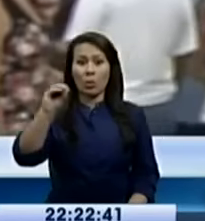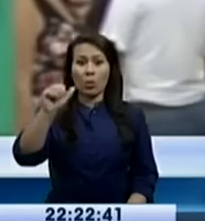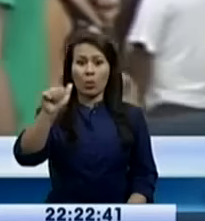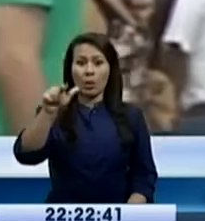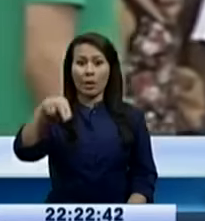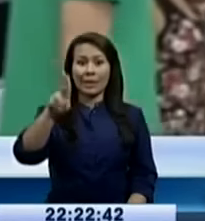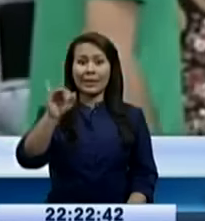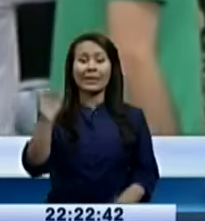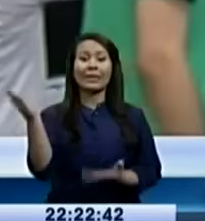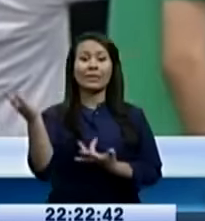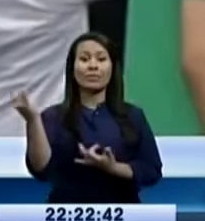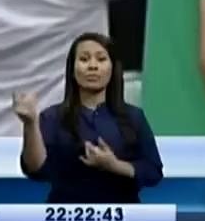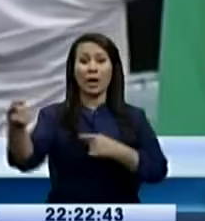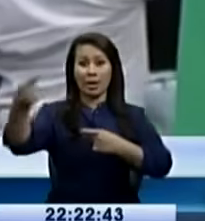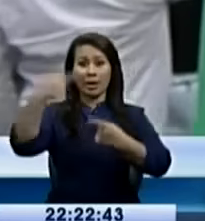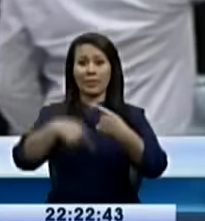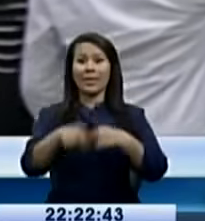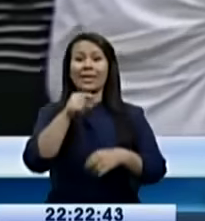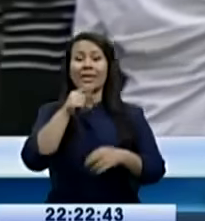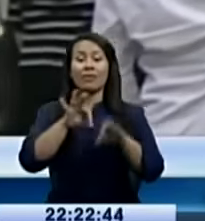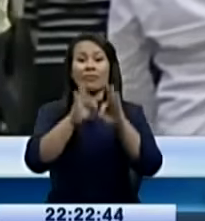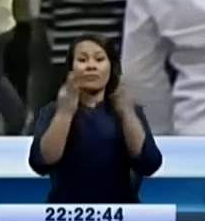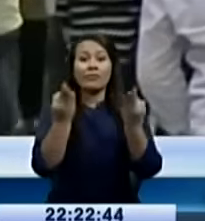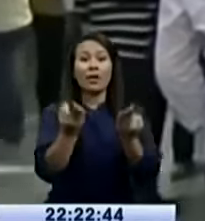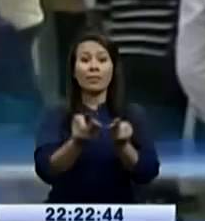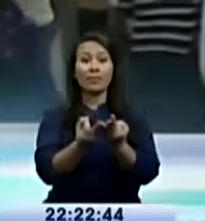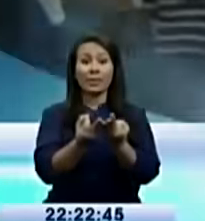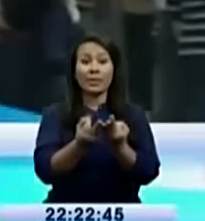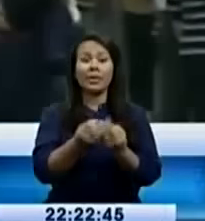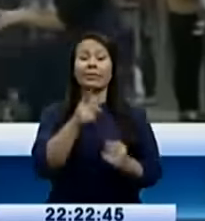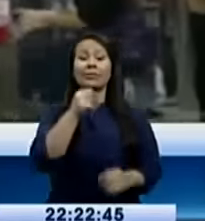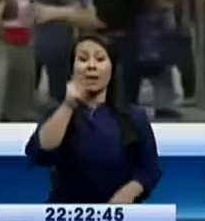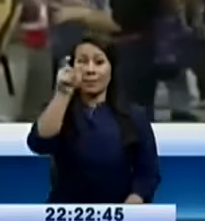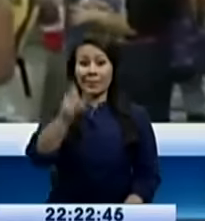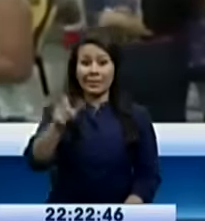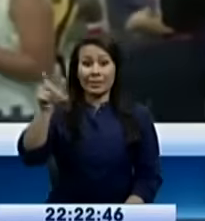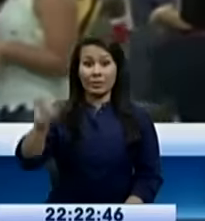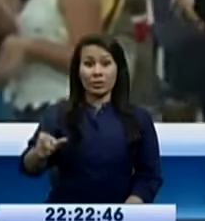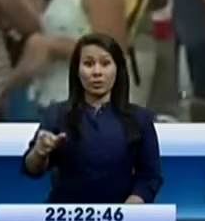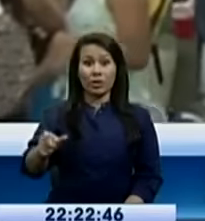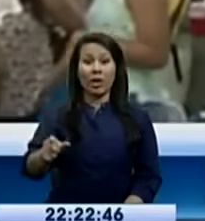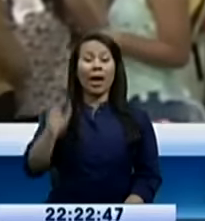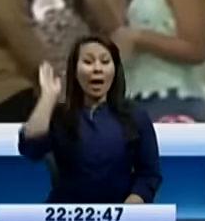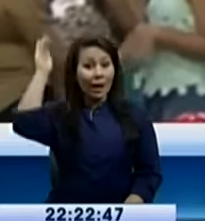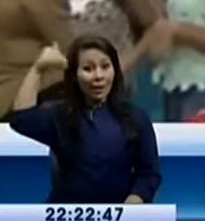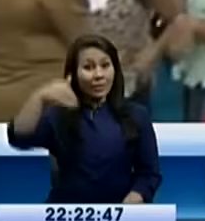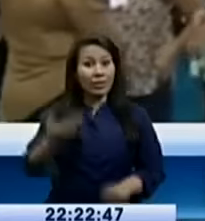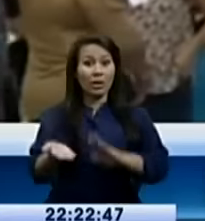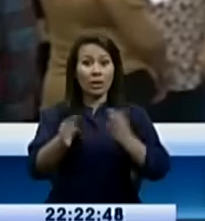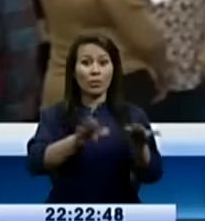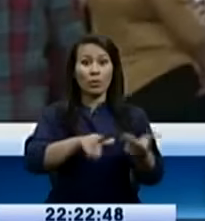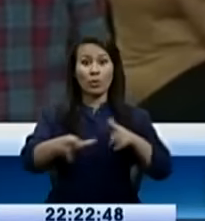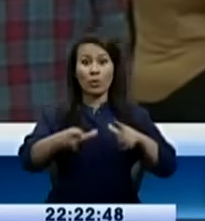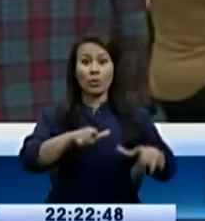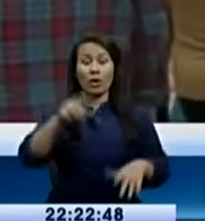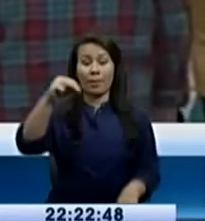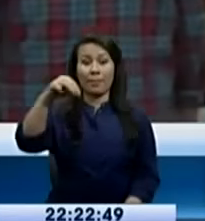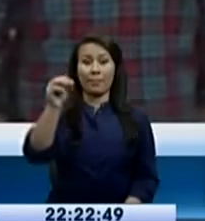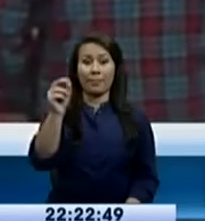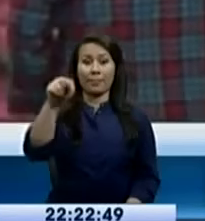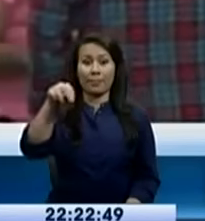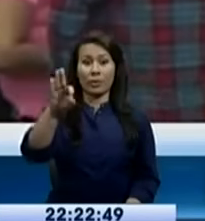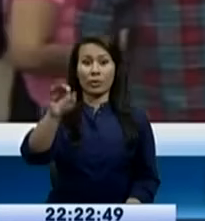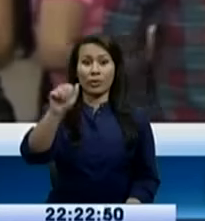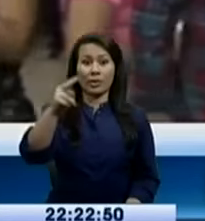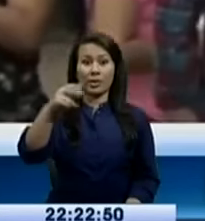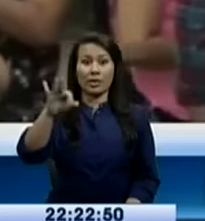minutos el arribo de lo que son los familiares de las turistas argentinas que habrían perdido la vida en lo que es el sector de Montañita en Santa